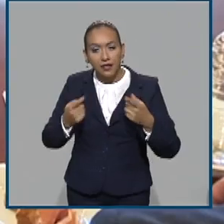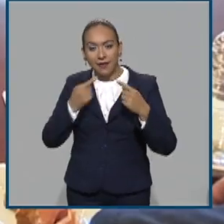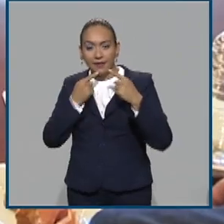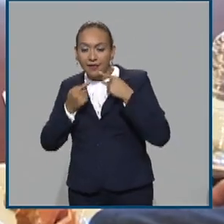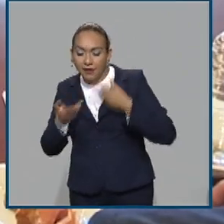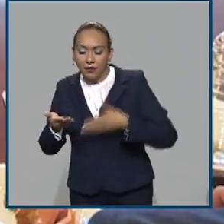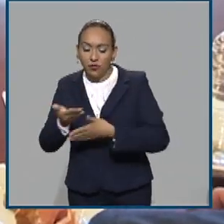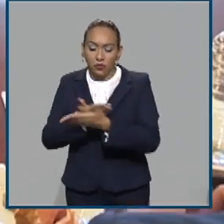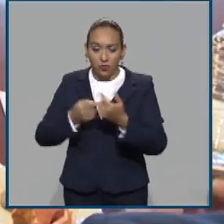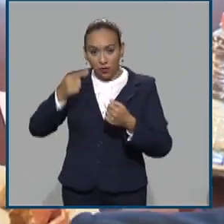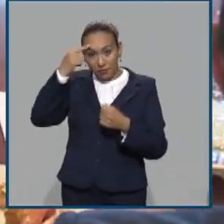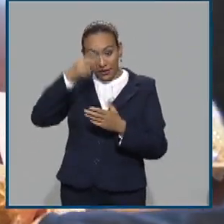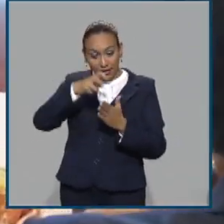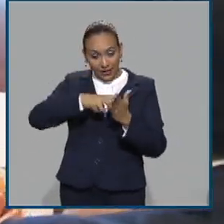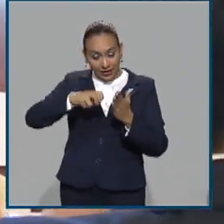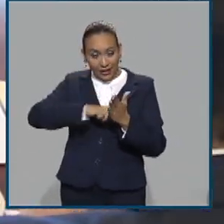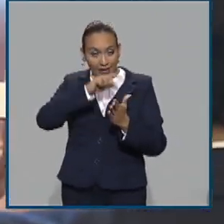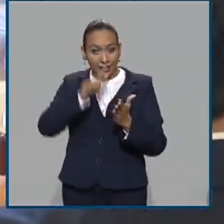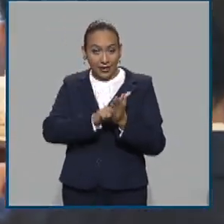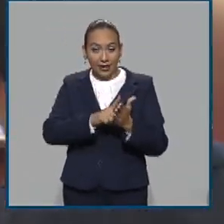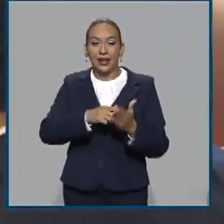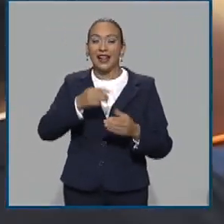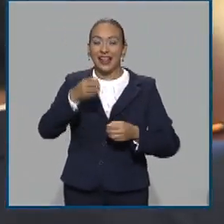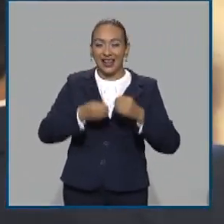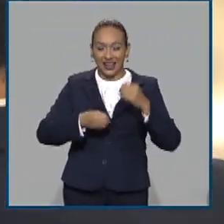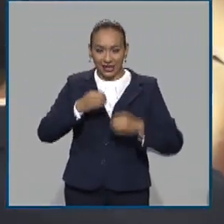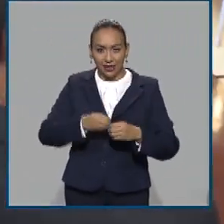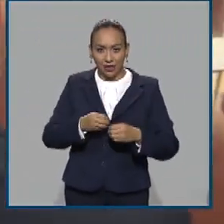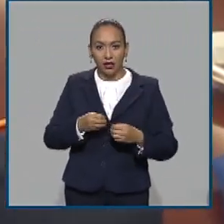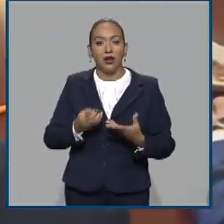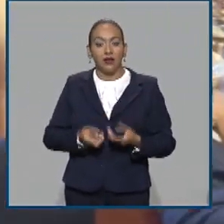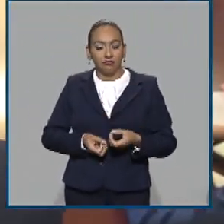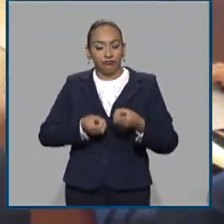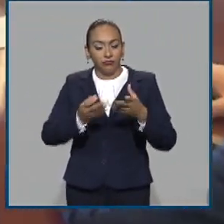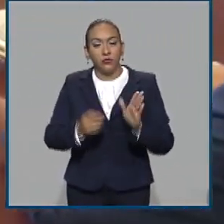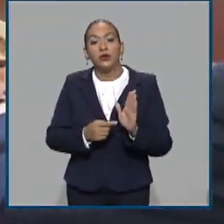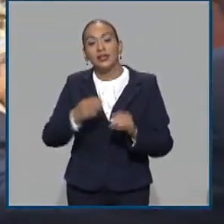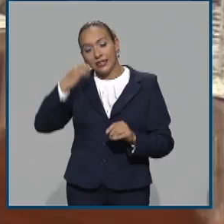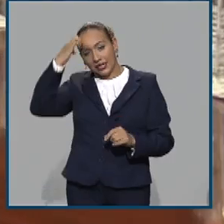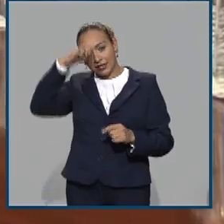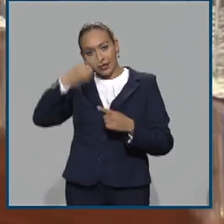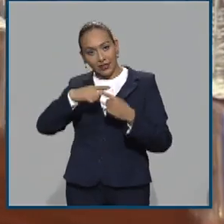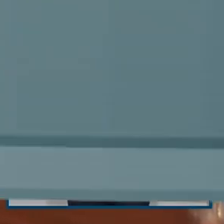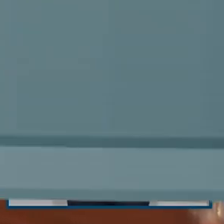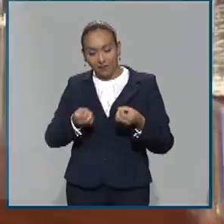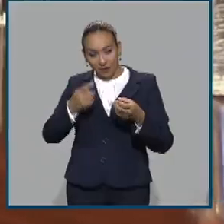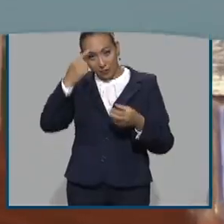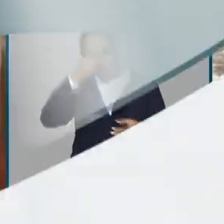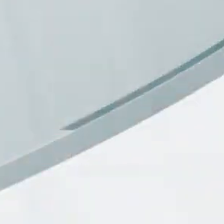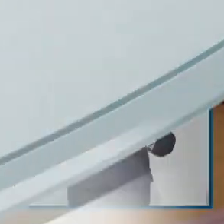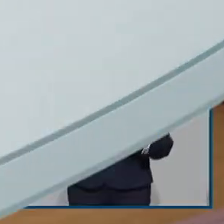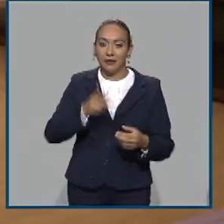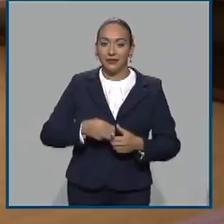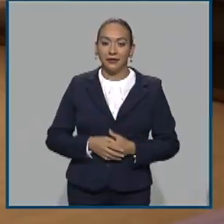eventual reforma electoral que tome en cuenta las experiencias que arroje el proceso en curso.